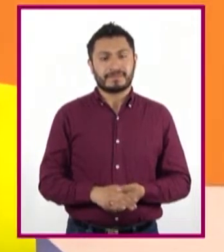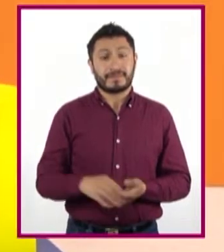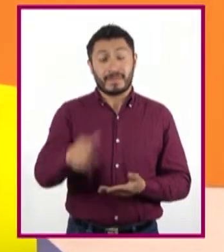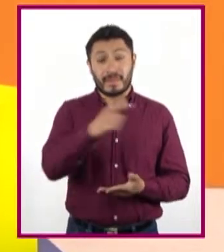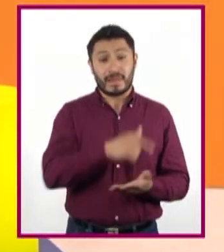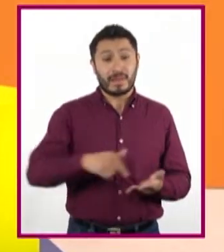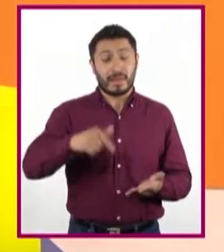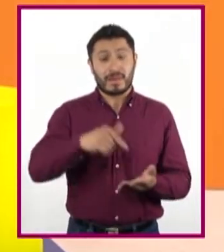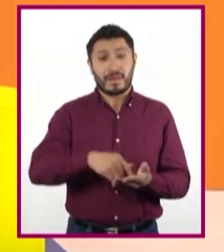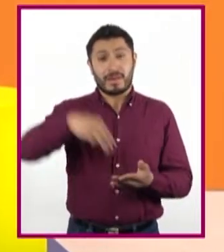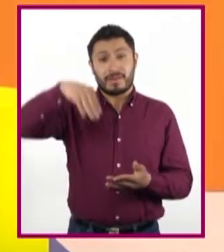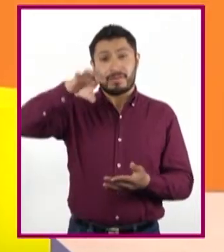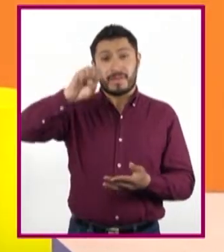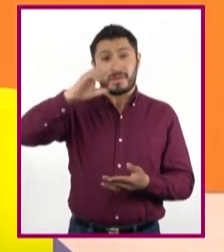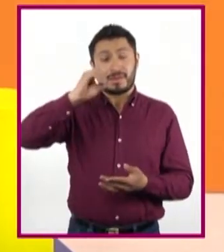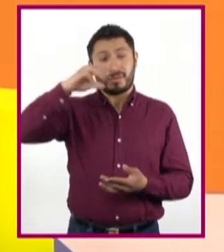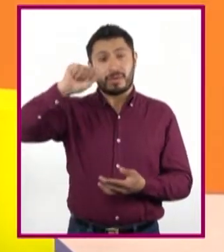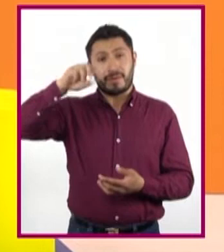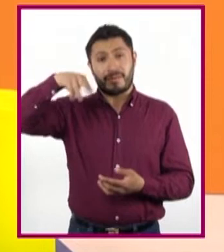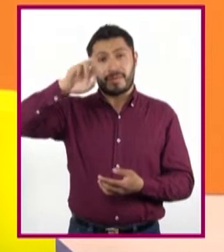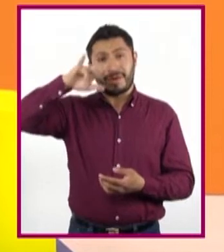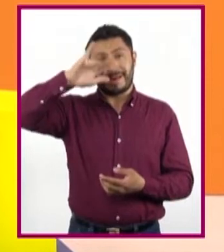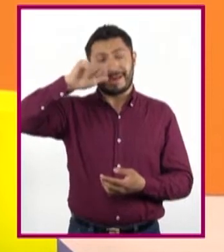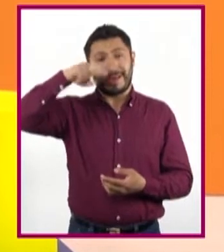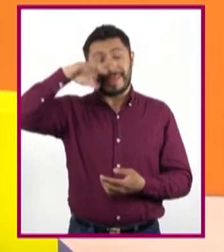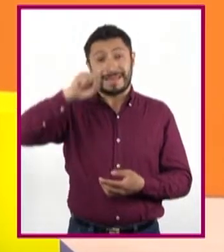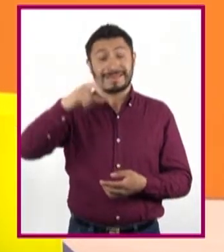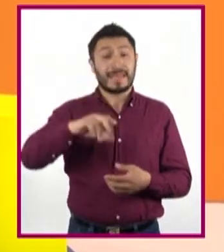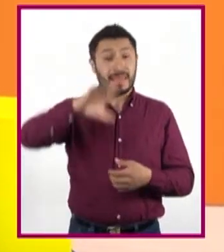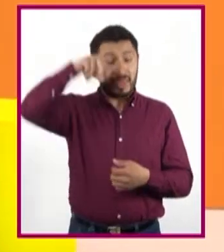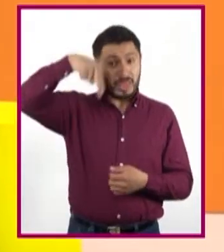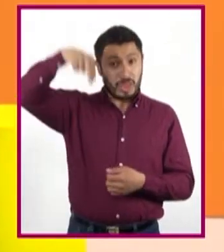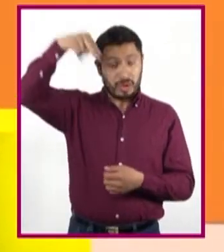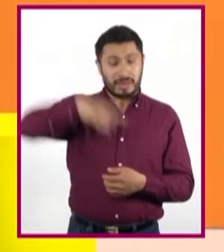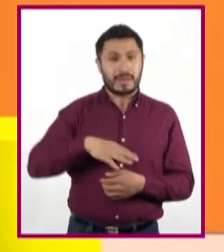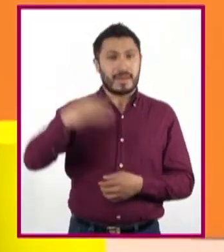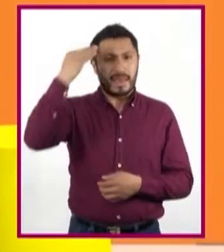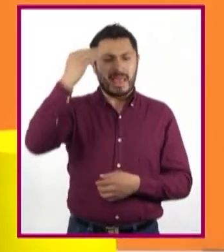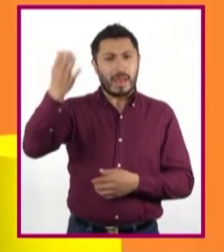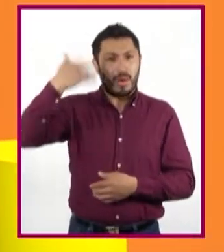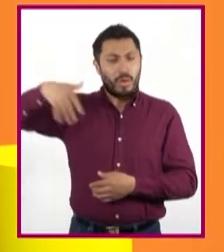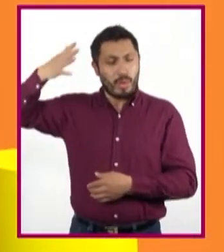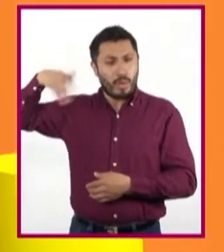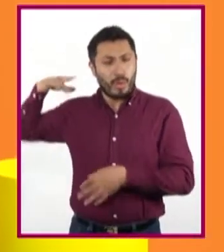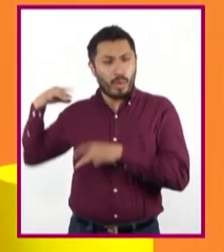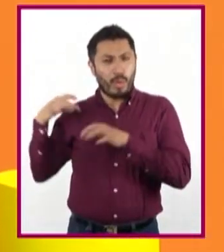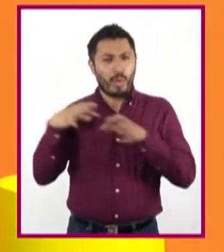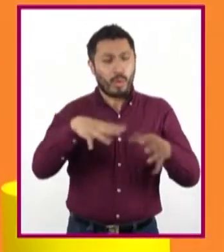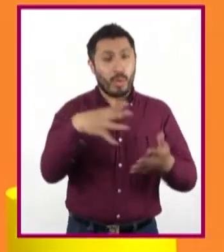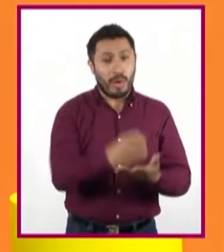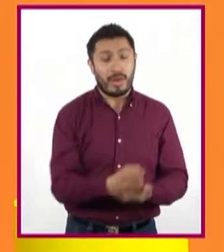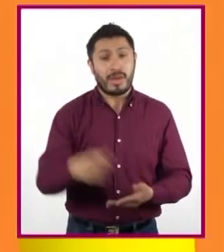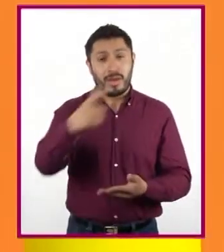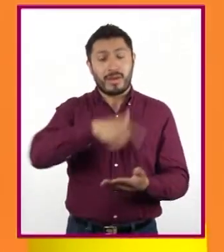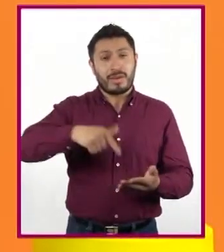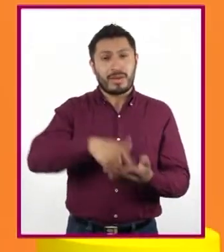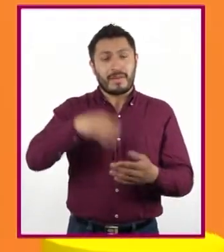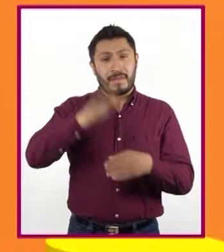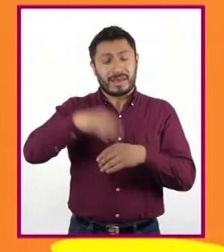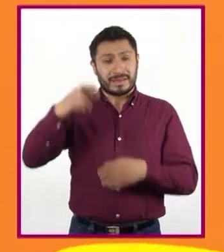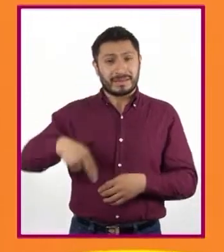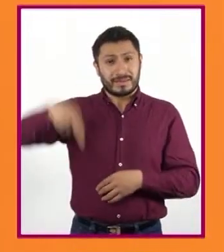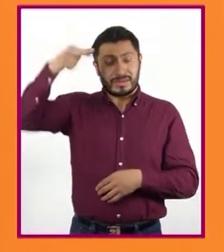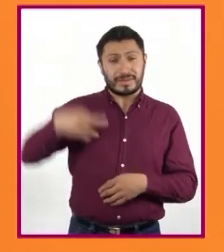Regiones mesoamericanas norte. En la época de la conquista, la vasta región situada más allá del norte del río